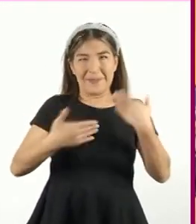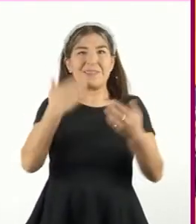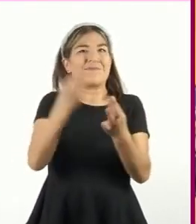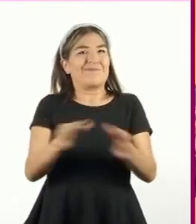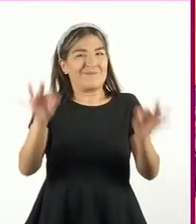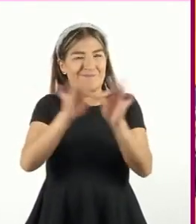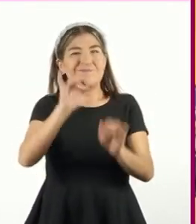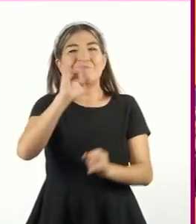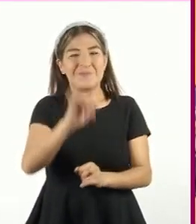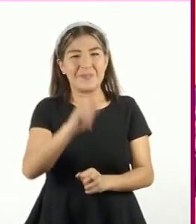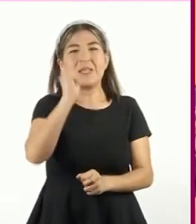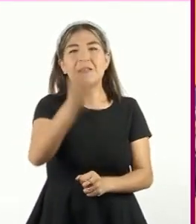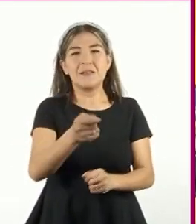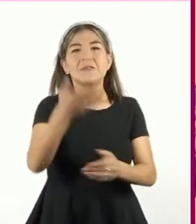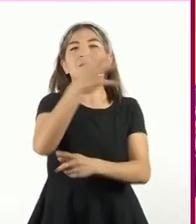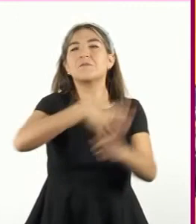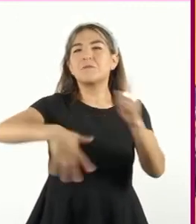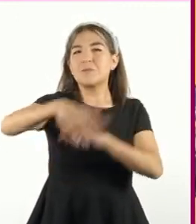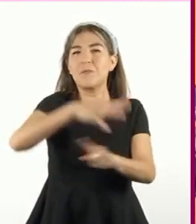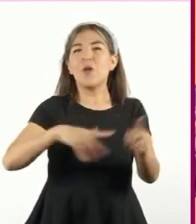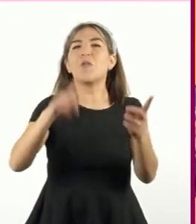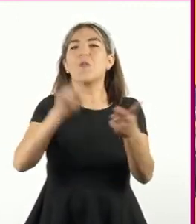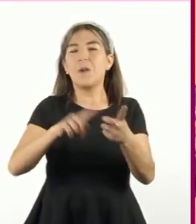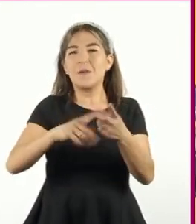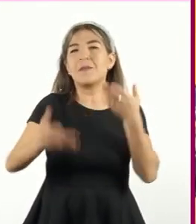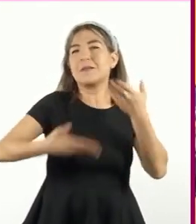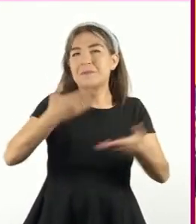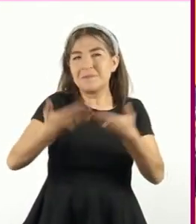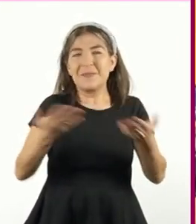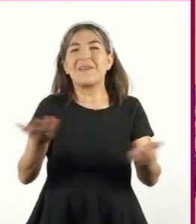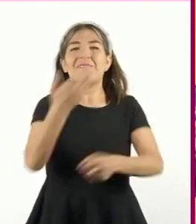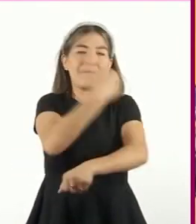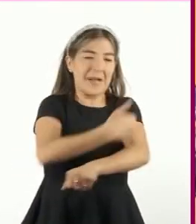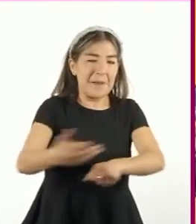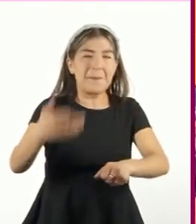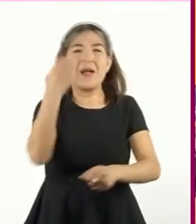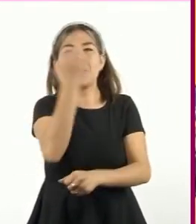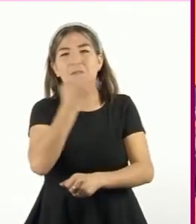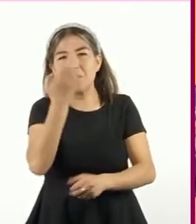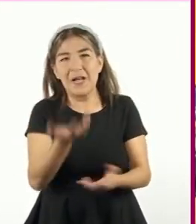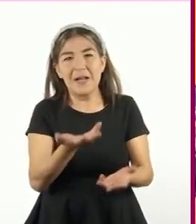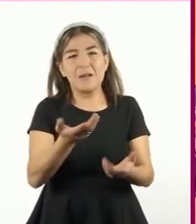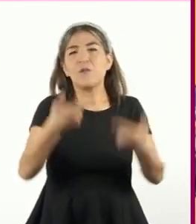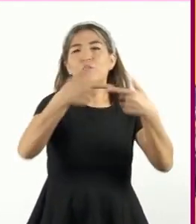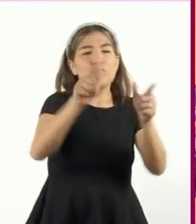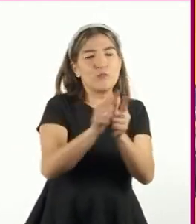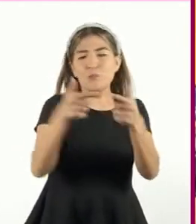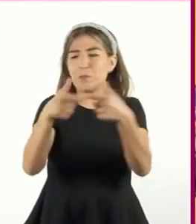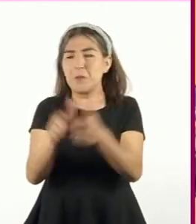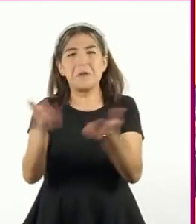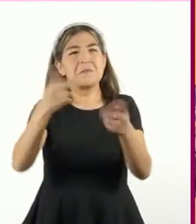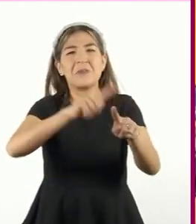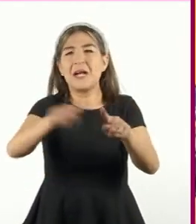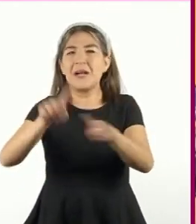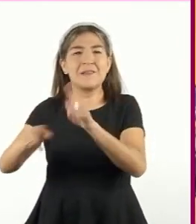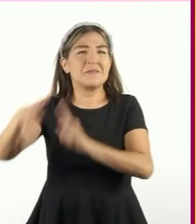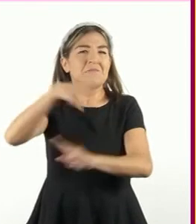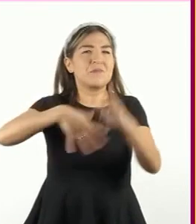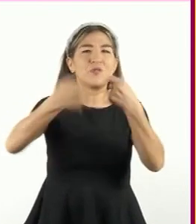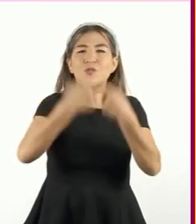ámbitos donde nos desenvolvemos. La familia, la escuela y los grupos diversos de la